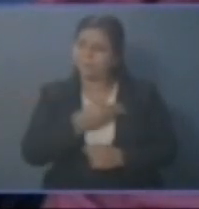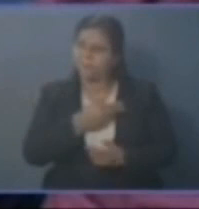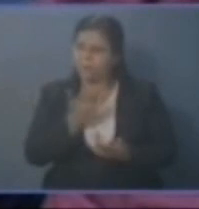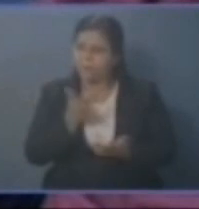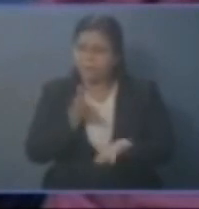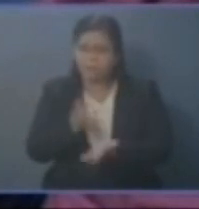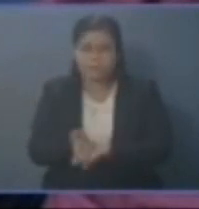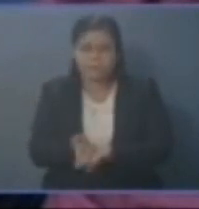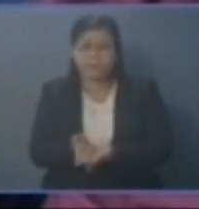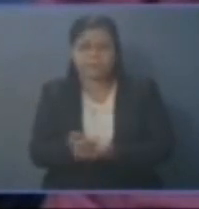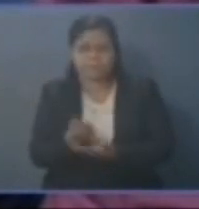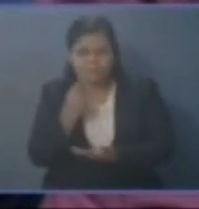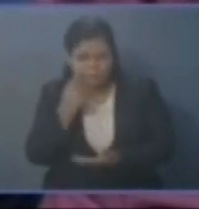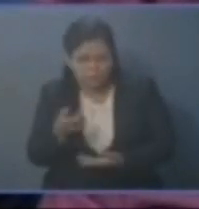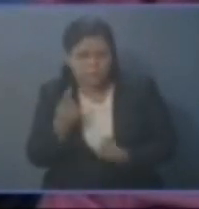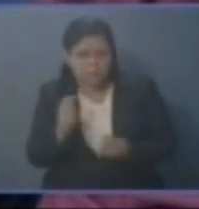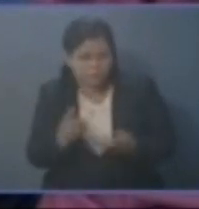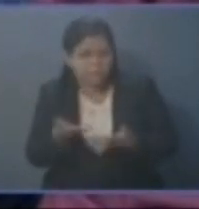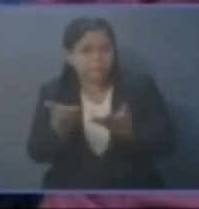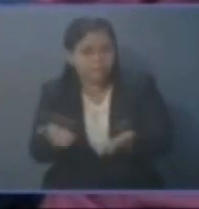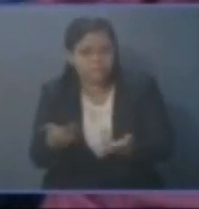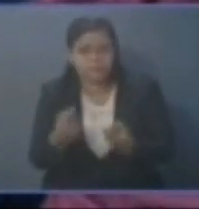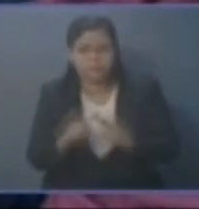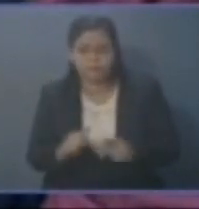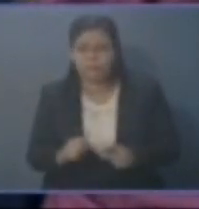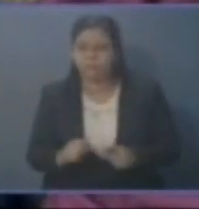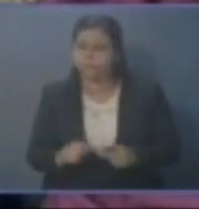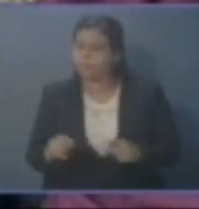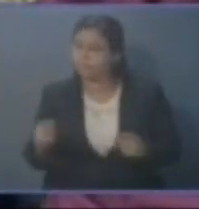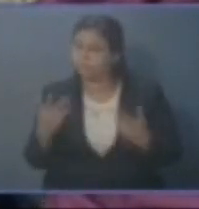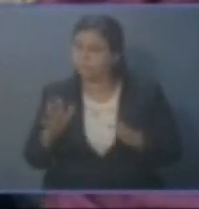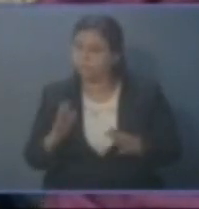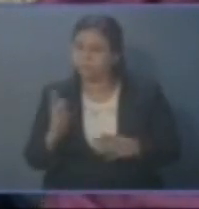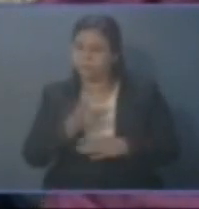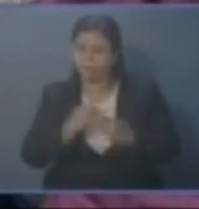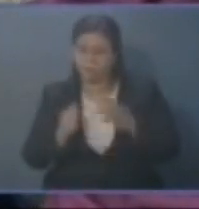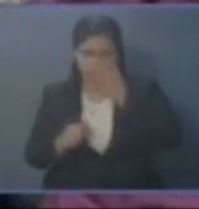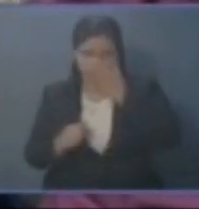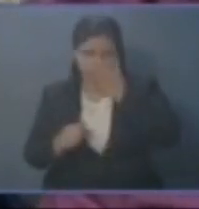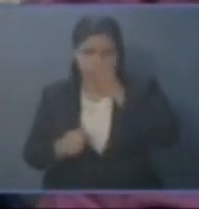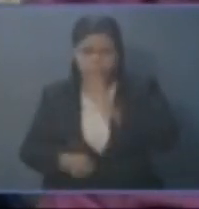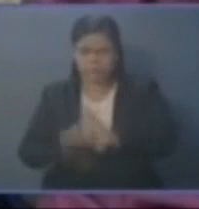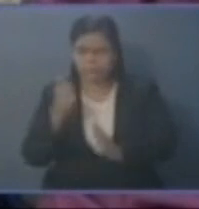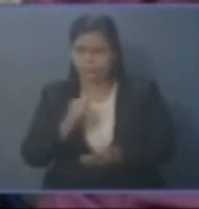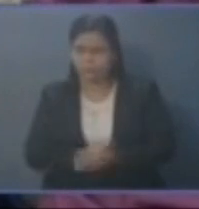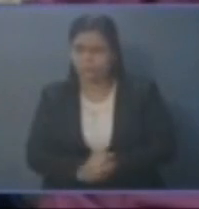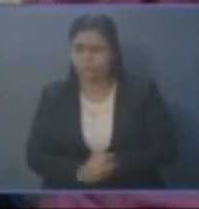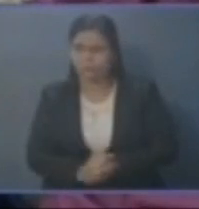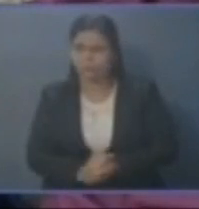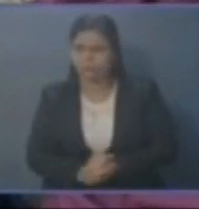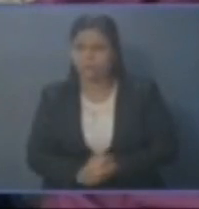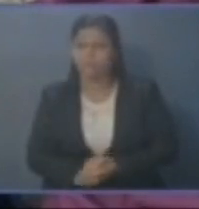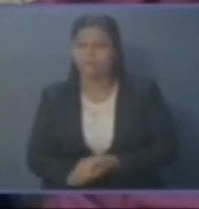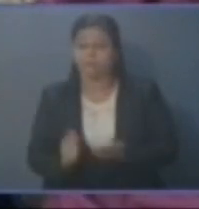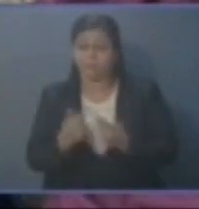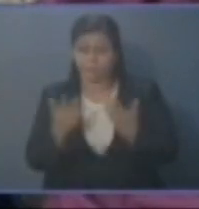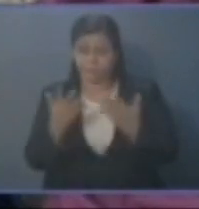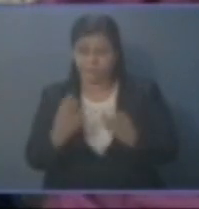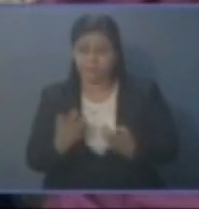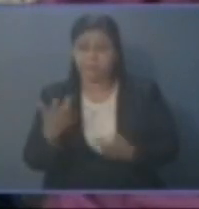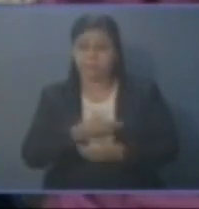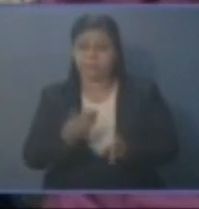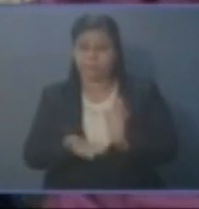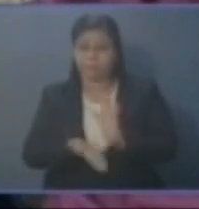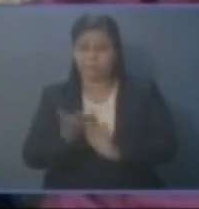ahí, contribuimos en algo, y cuando llegamos al punto de las pruebas, que solicité esto, estoy hablando de